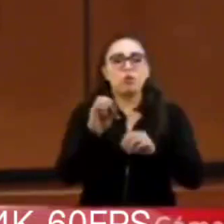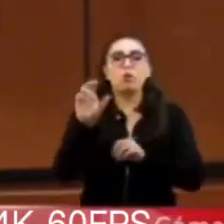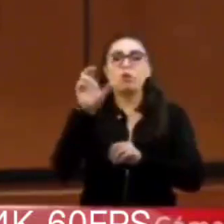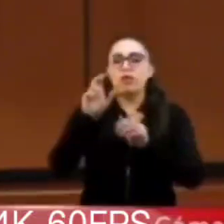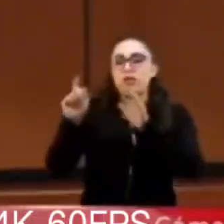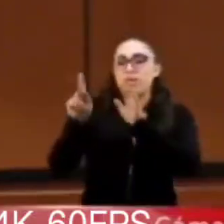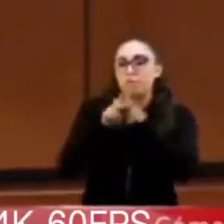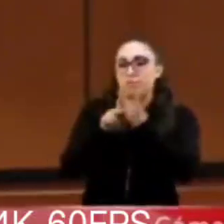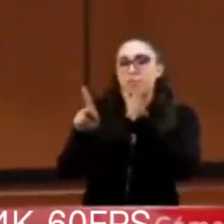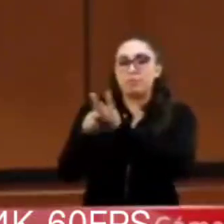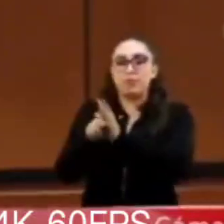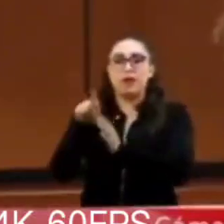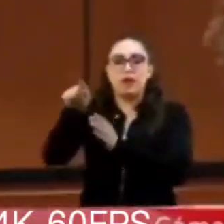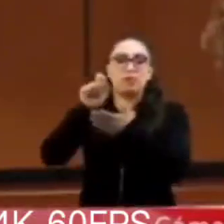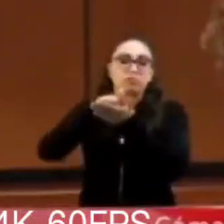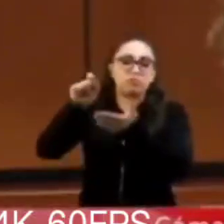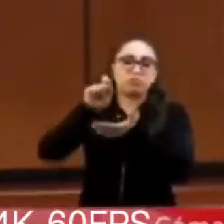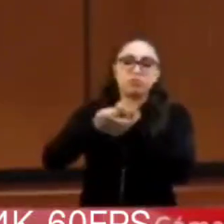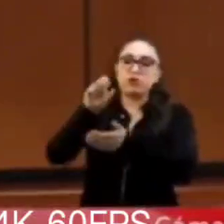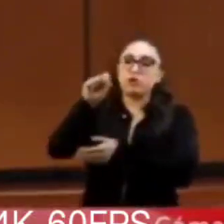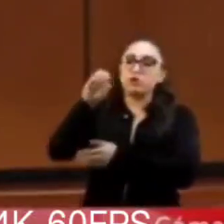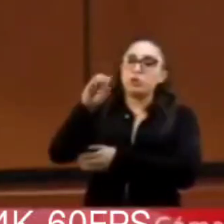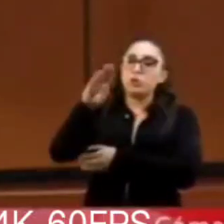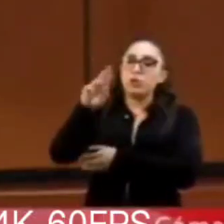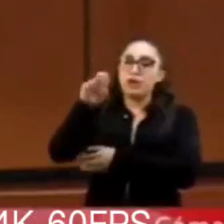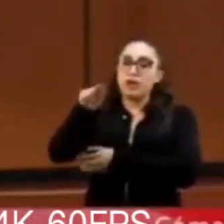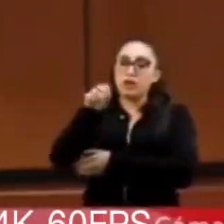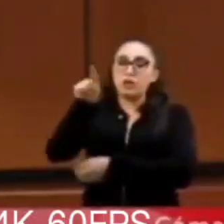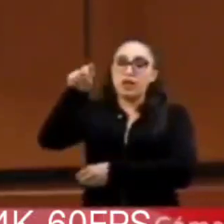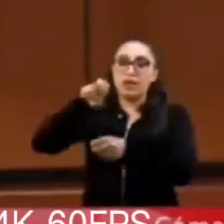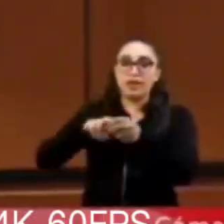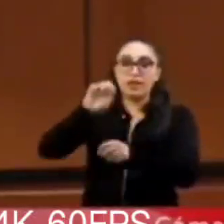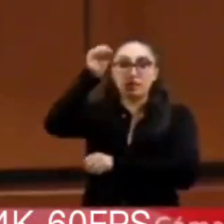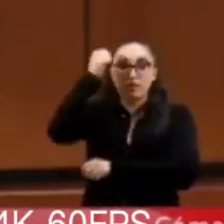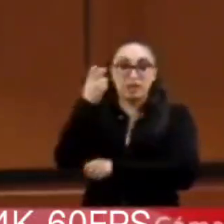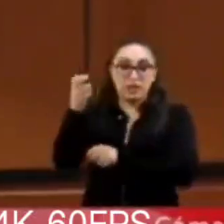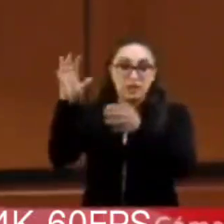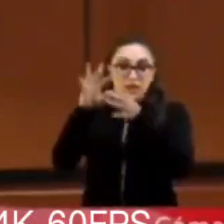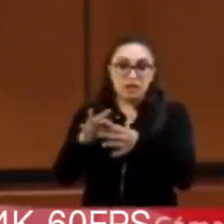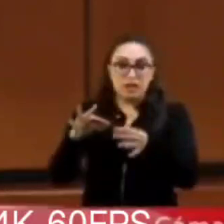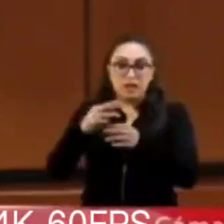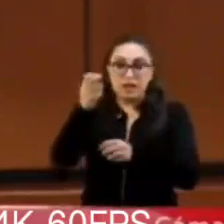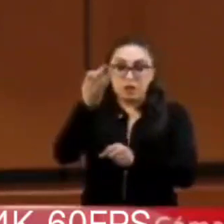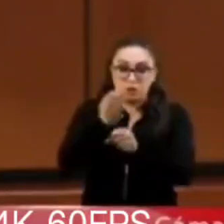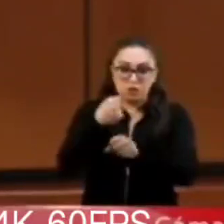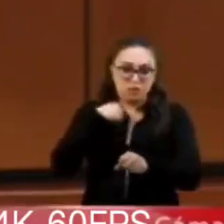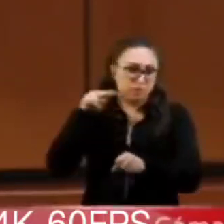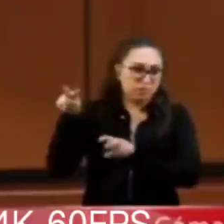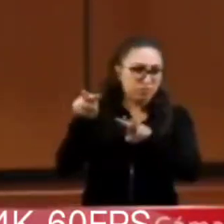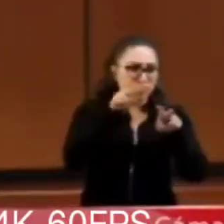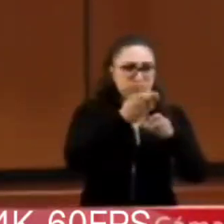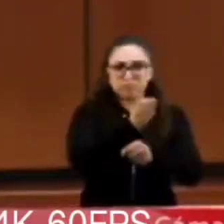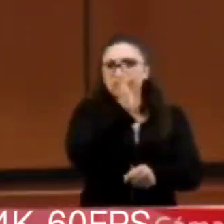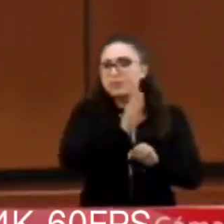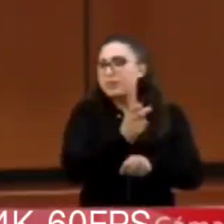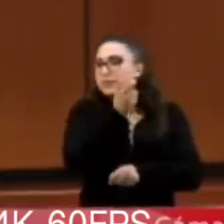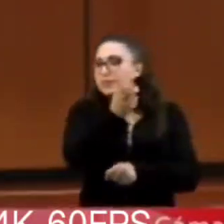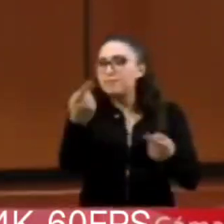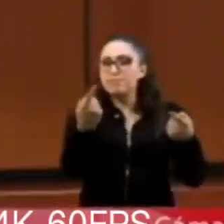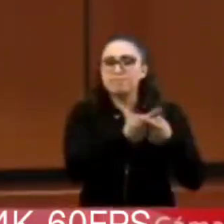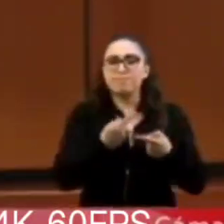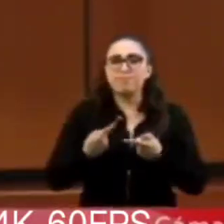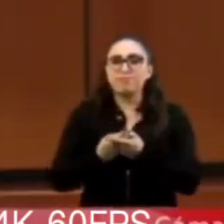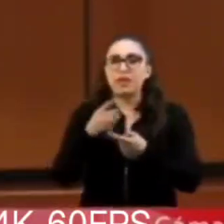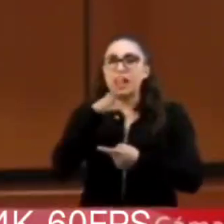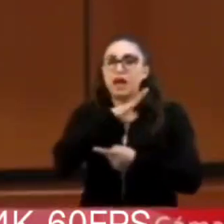El Soberano de Sonora. Entonces, esas son las incongruencias que venimos a ver. Se declara